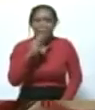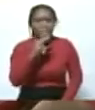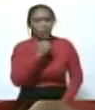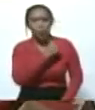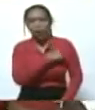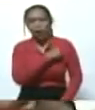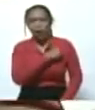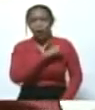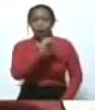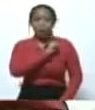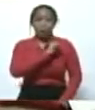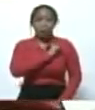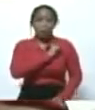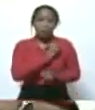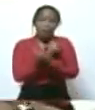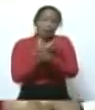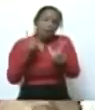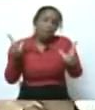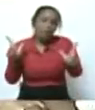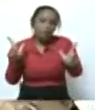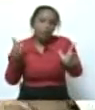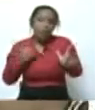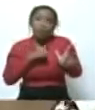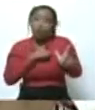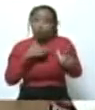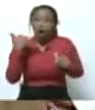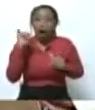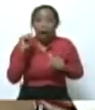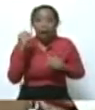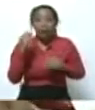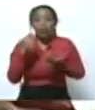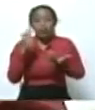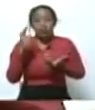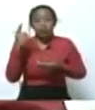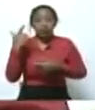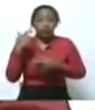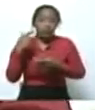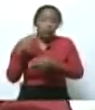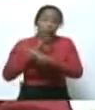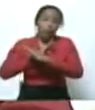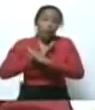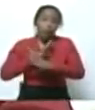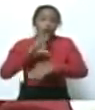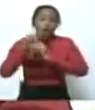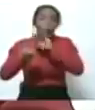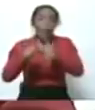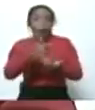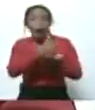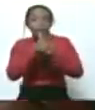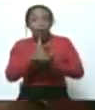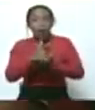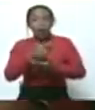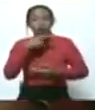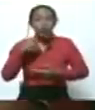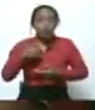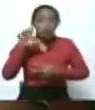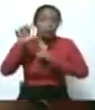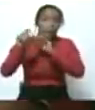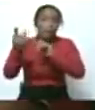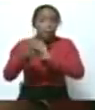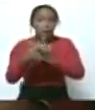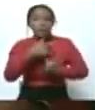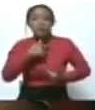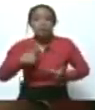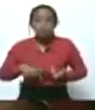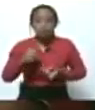miedo es libre, el miedo es libre. Nosotros tenemos equipamiento de Rusia y de China. Equipamiento militar, también tenemos alguno que queda por